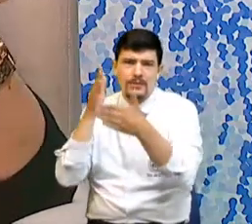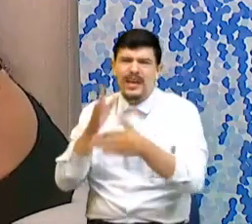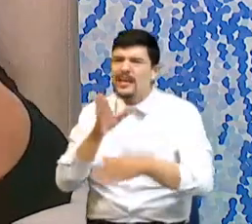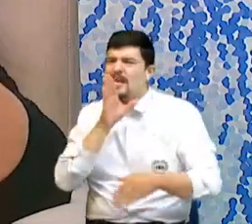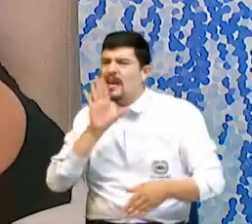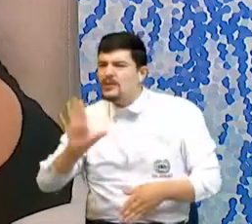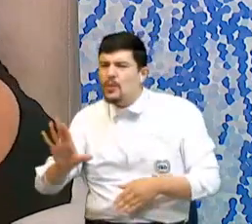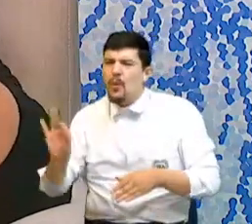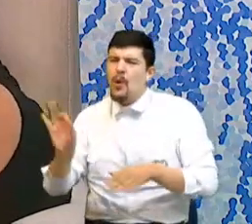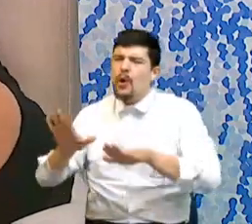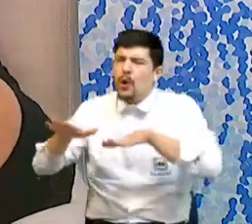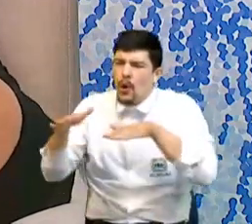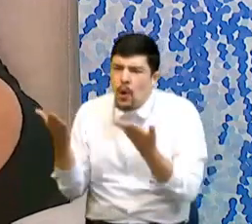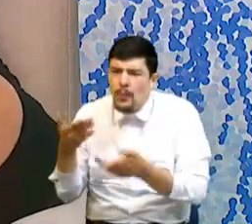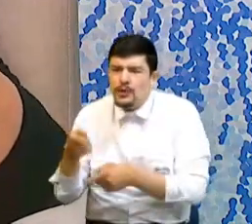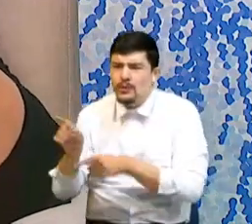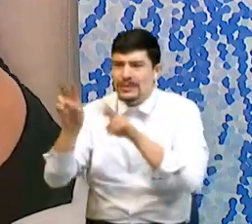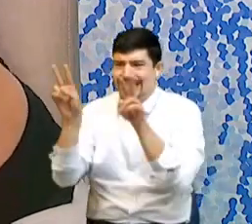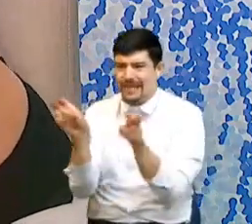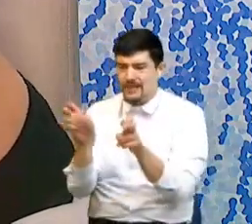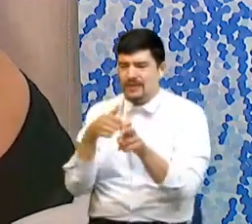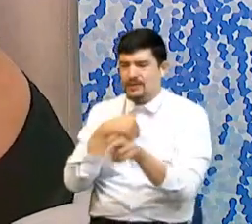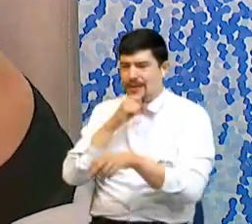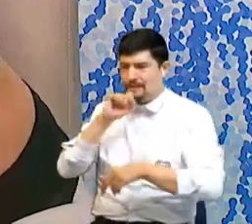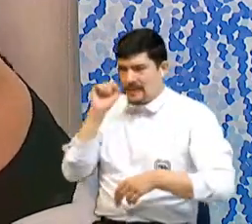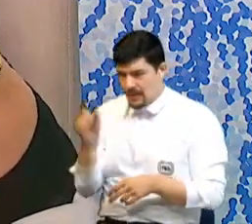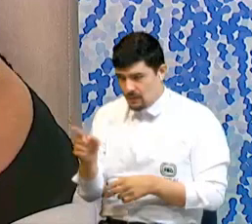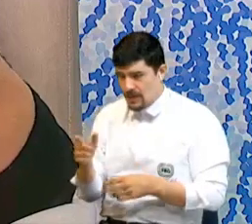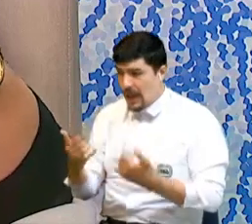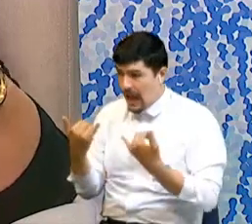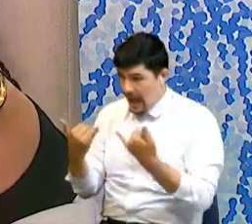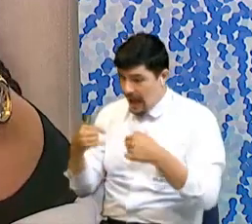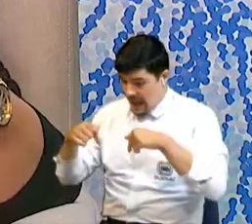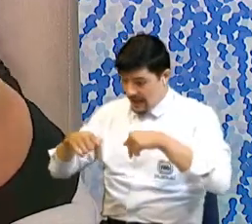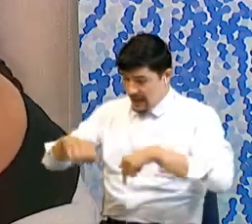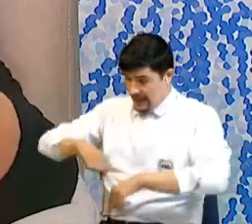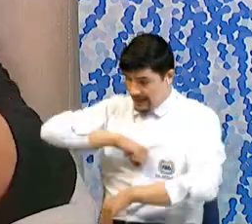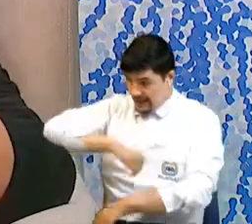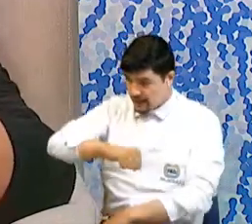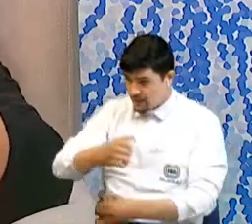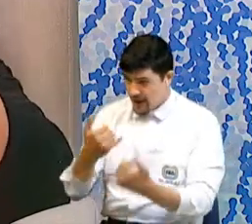o cómo haya sido el tema, en